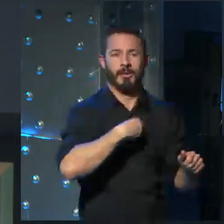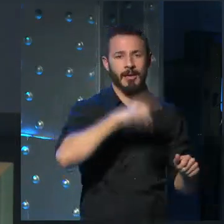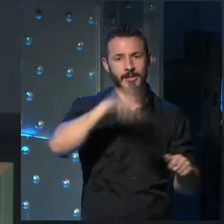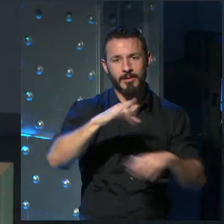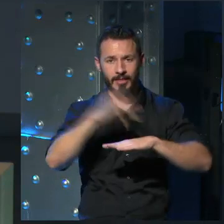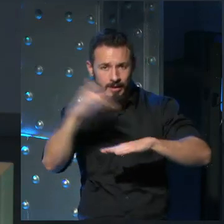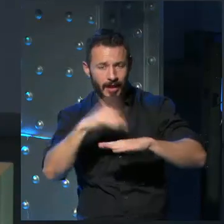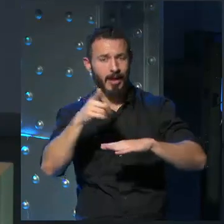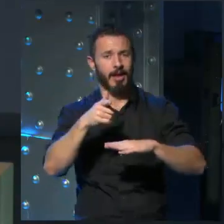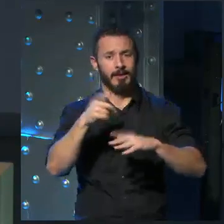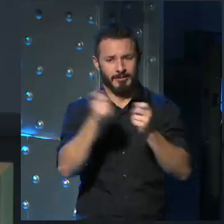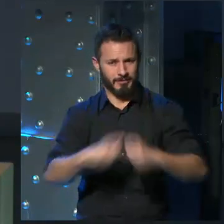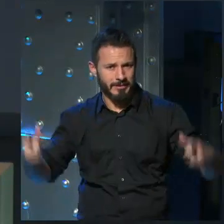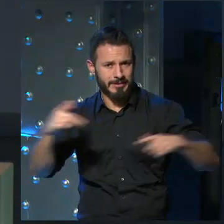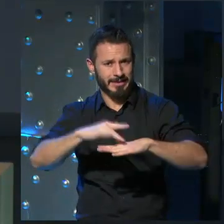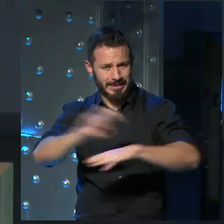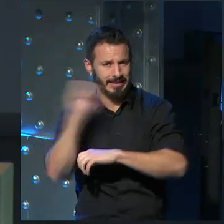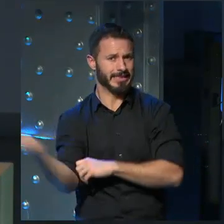presente en plataformas digitales,